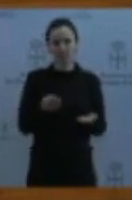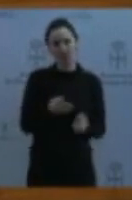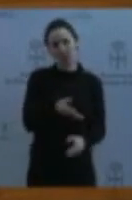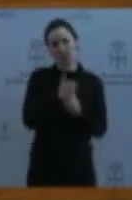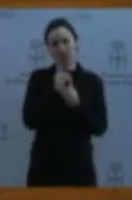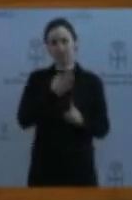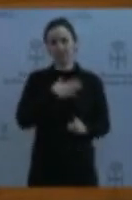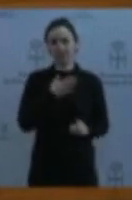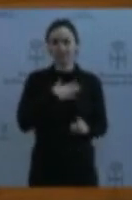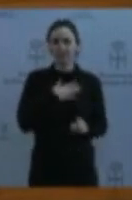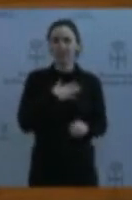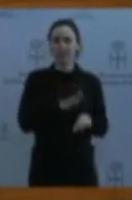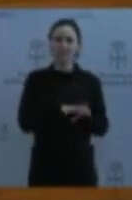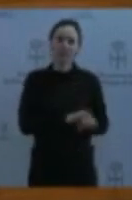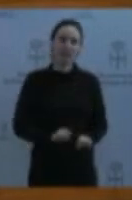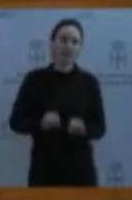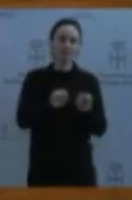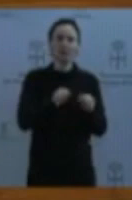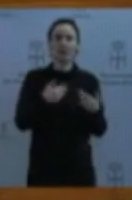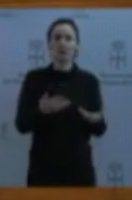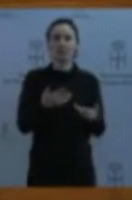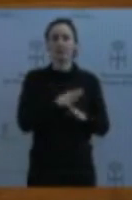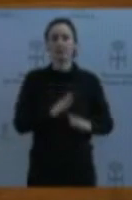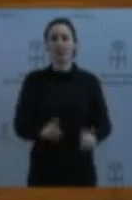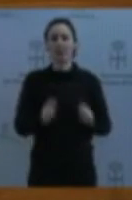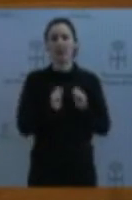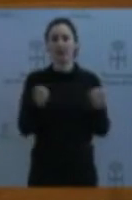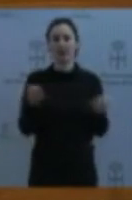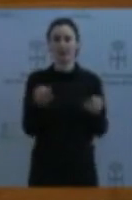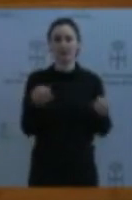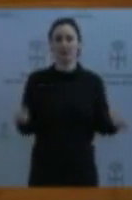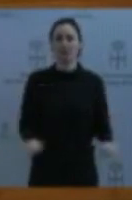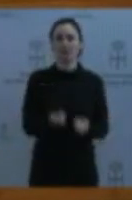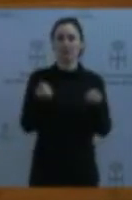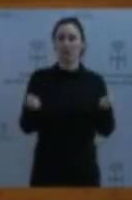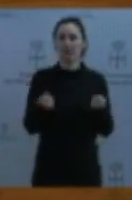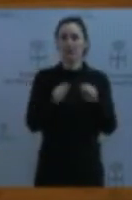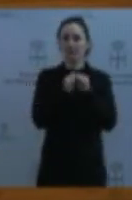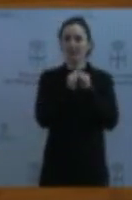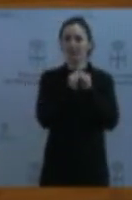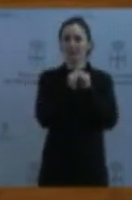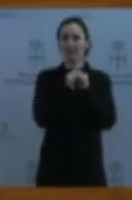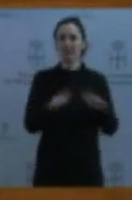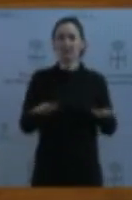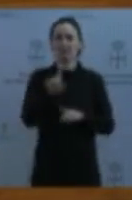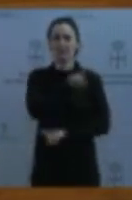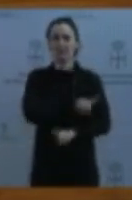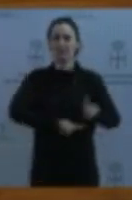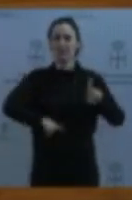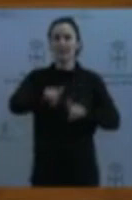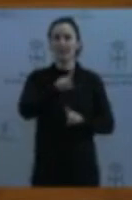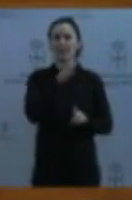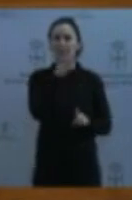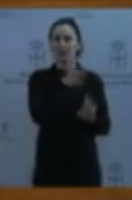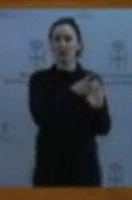lo que constituía era un acto de propaganda. Claro, el problema que tenían es que con aquello no era suficiente y además llevaba